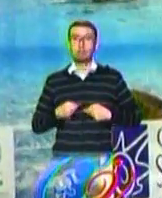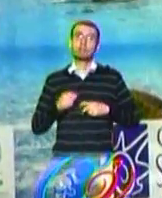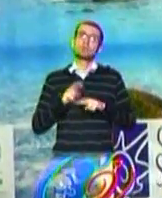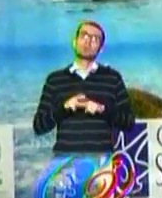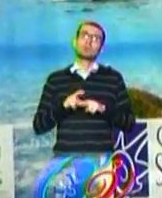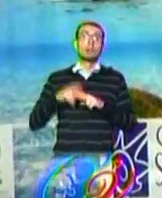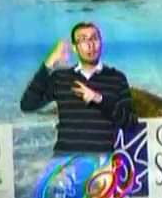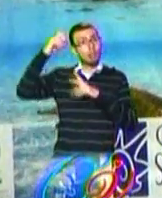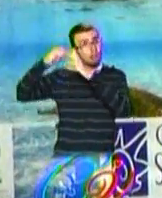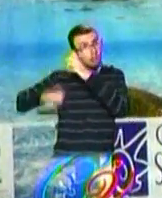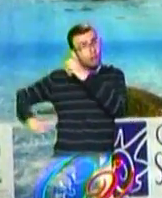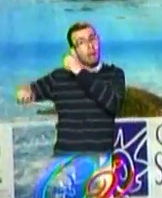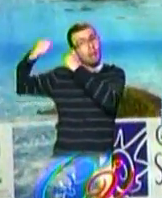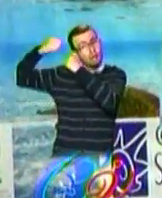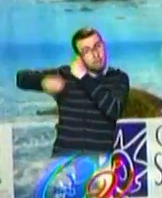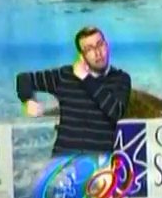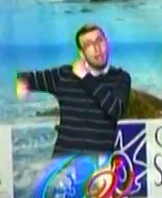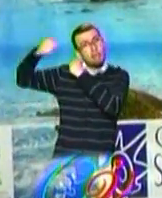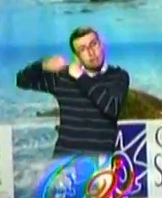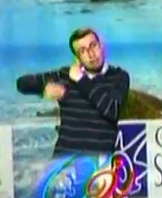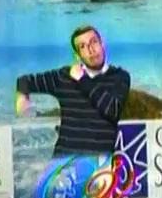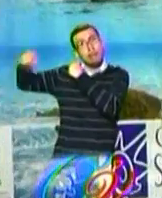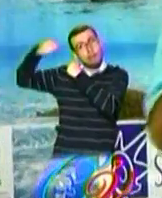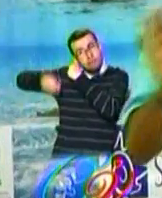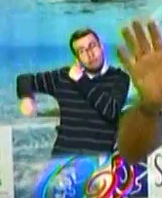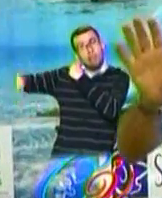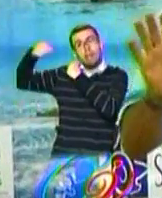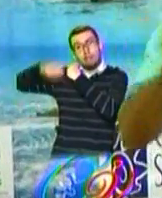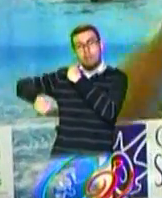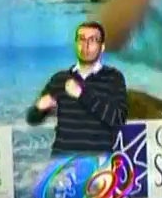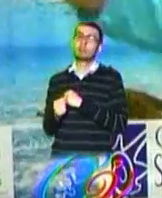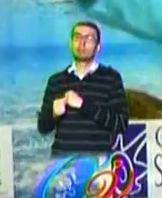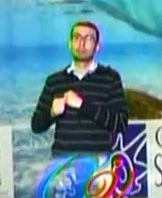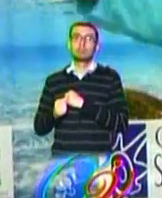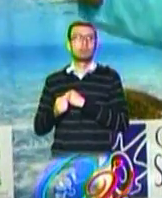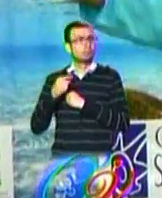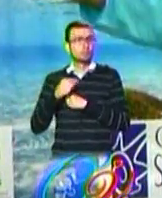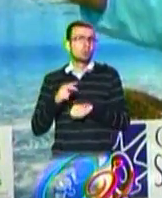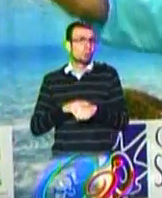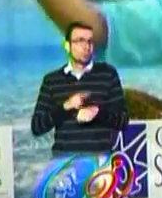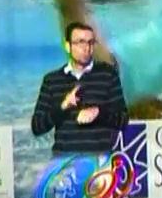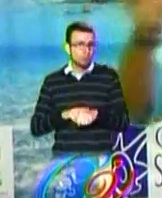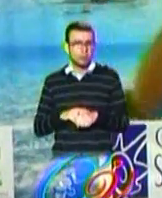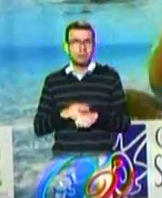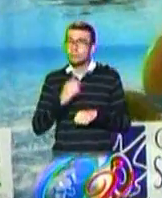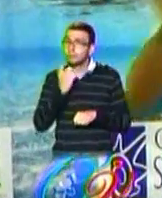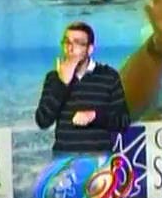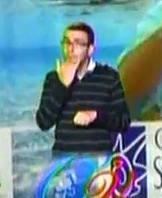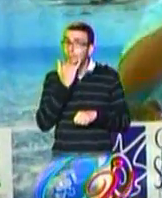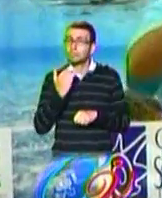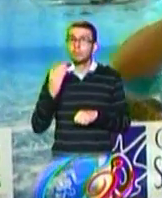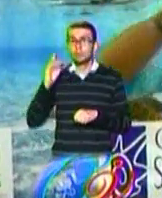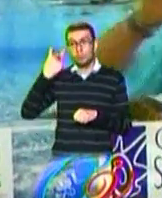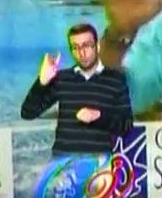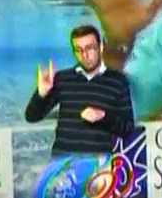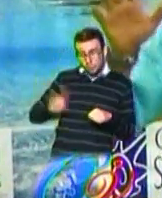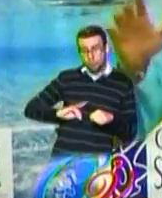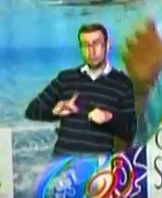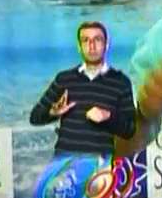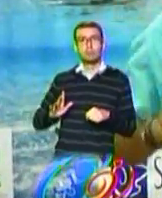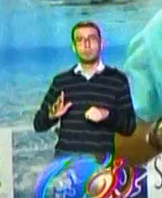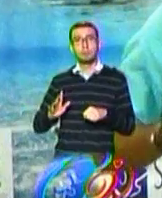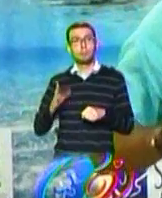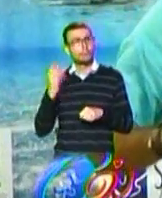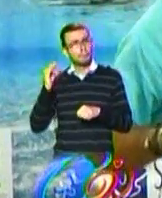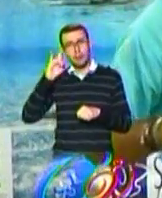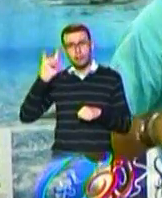y cepilla y dele, pues lo primero es que la persona no le puede caer una gota de agua, porque y si uno le toca el pelo, se lo trae con los dedos.